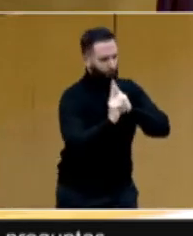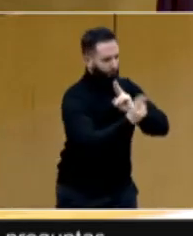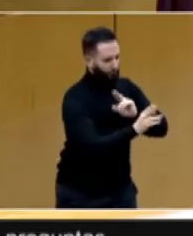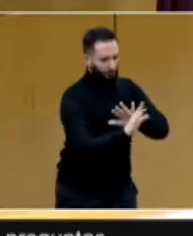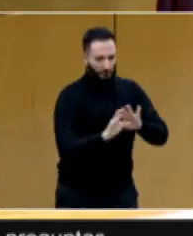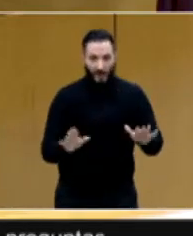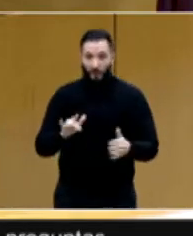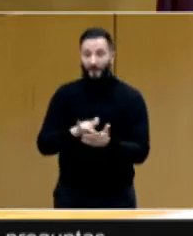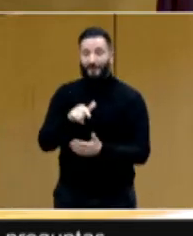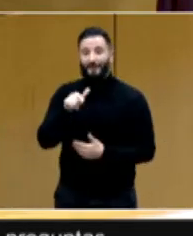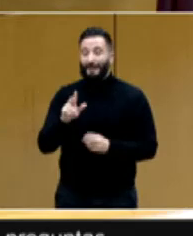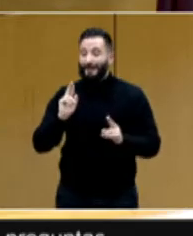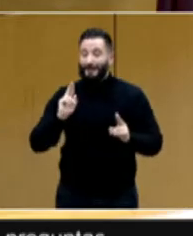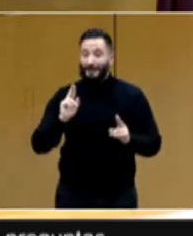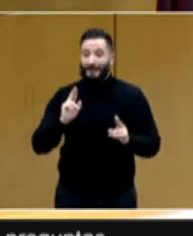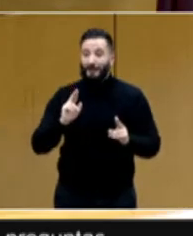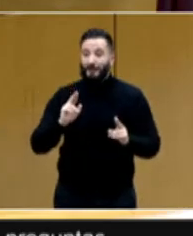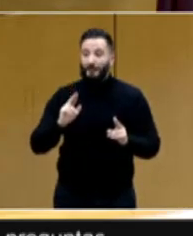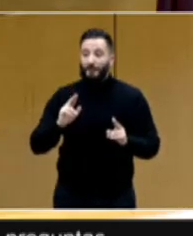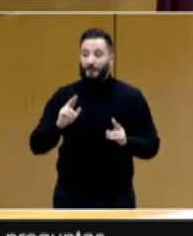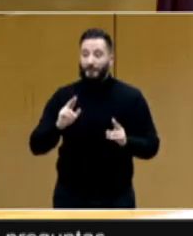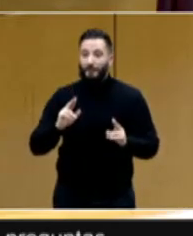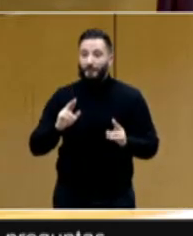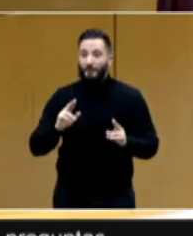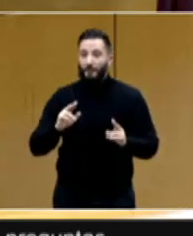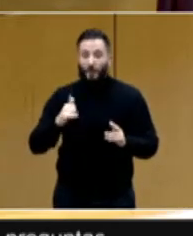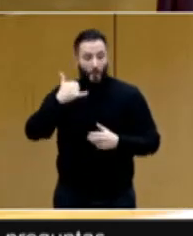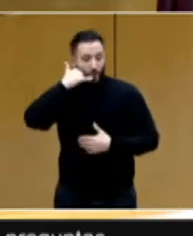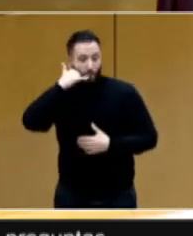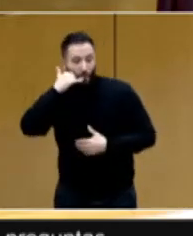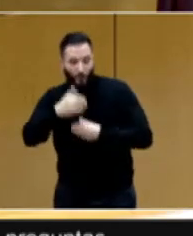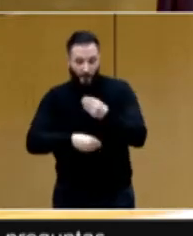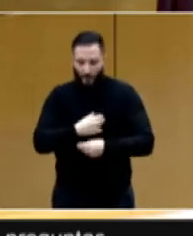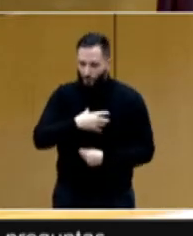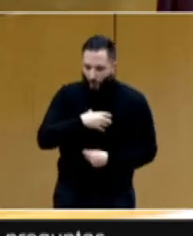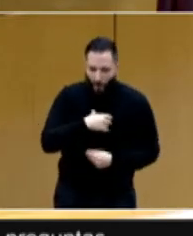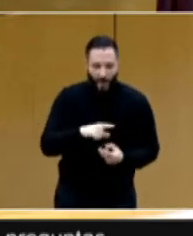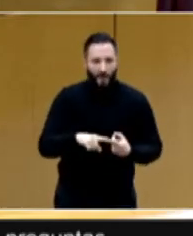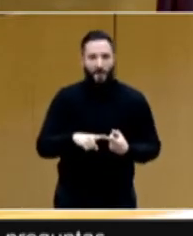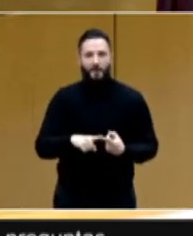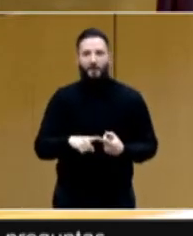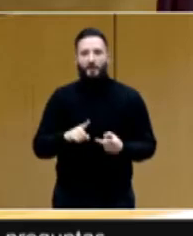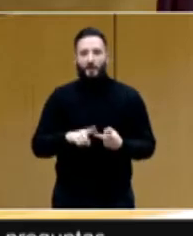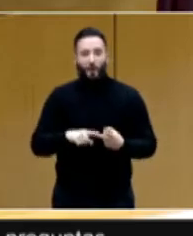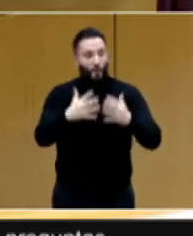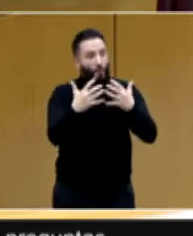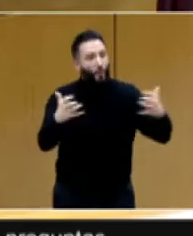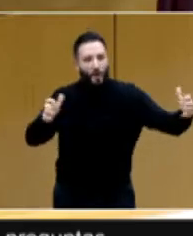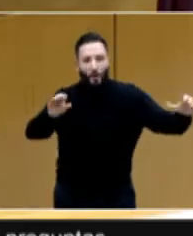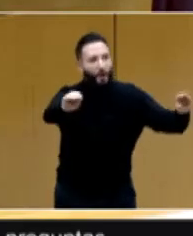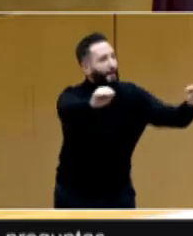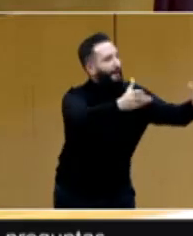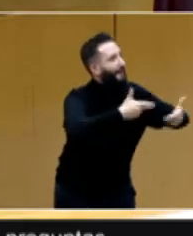para responder a esas preguntas pues no puede utilizar el teléfono no puede el comodín del público ni